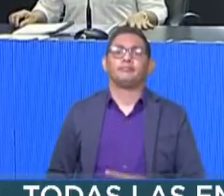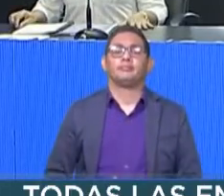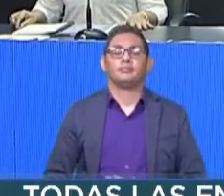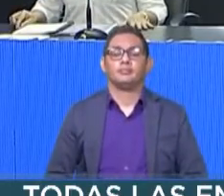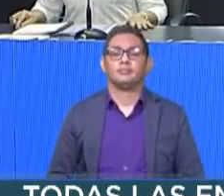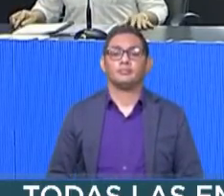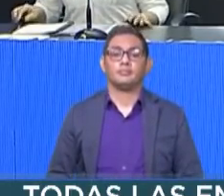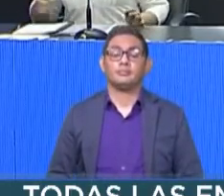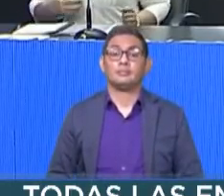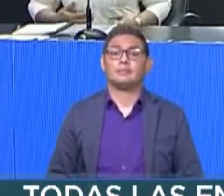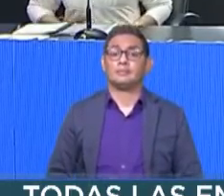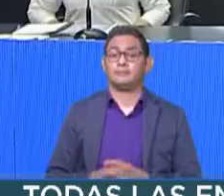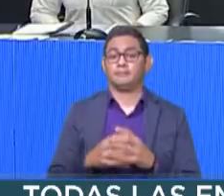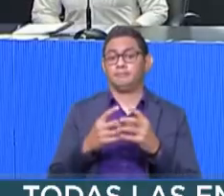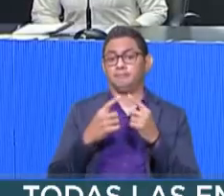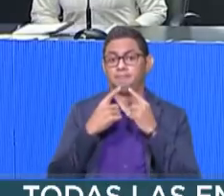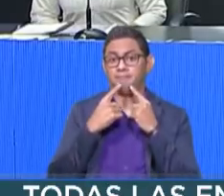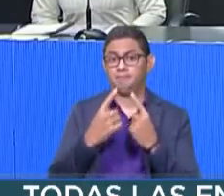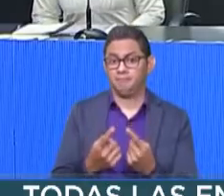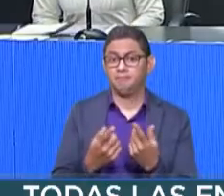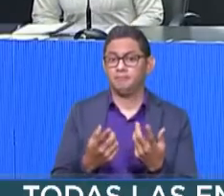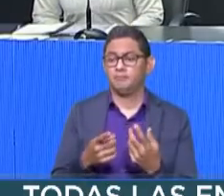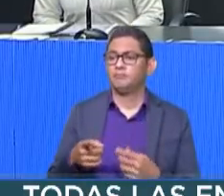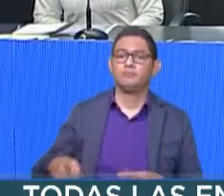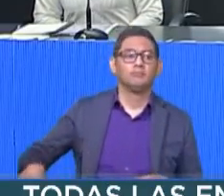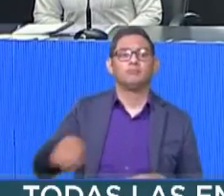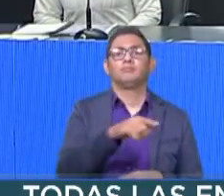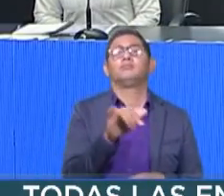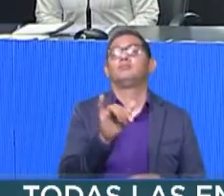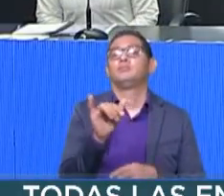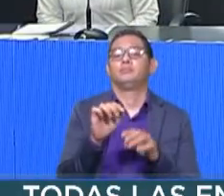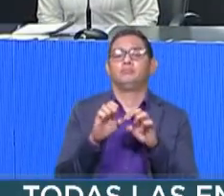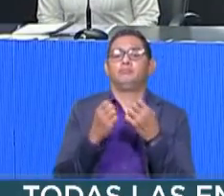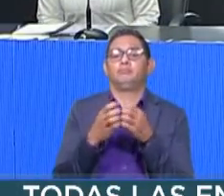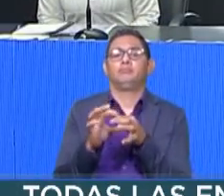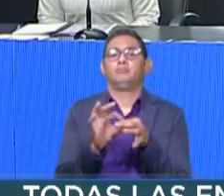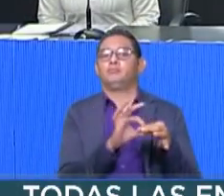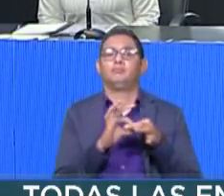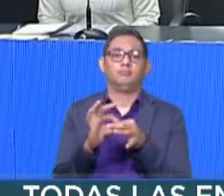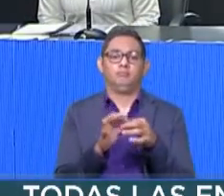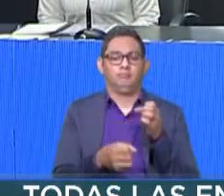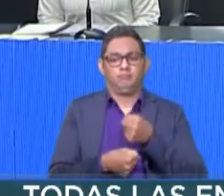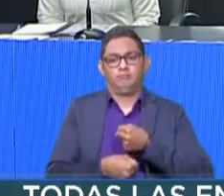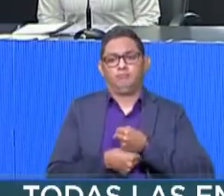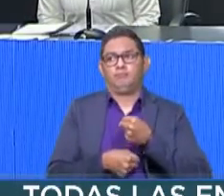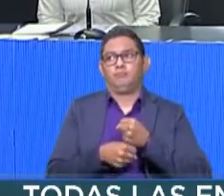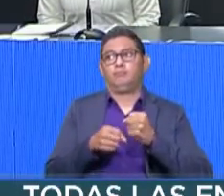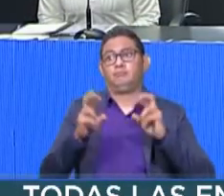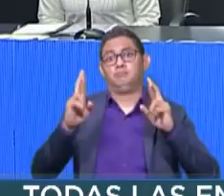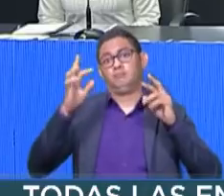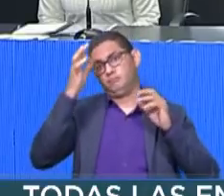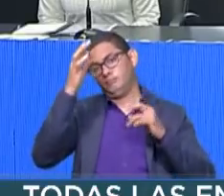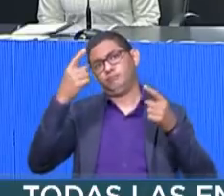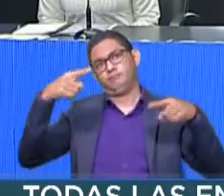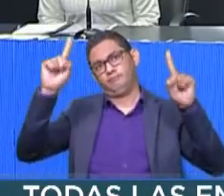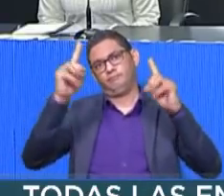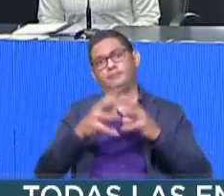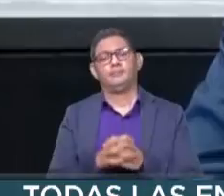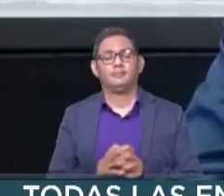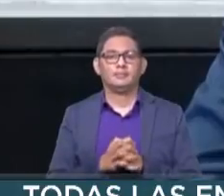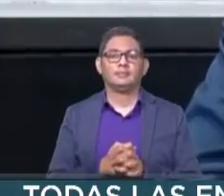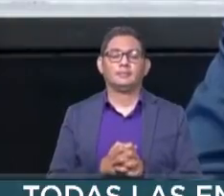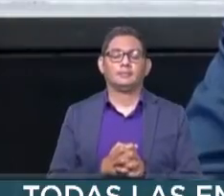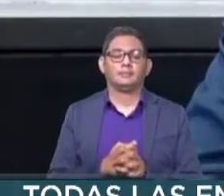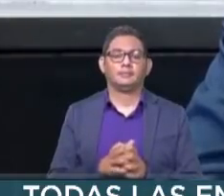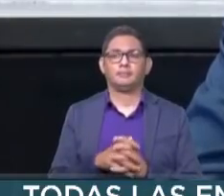Panamá, esto es un equipo y entre todos saldremos adelante.